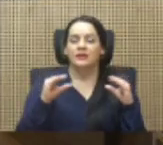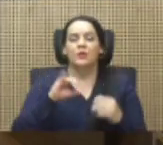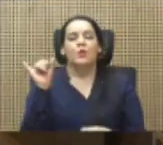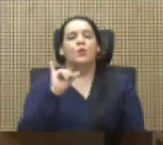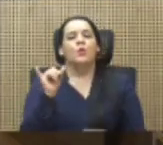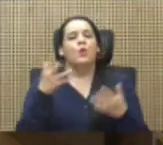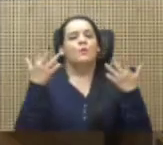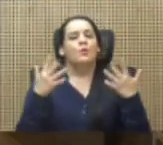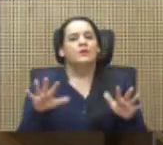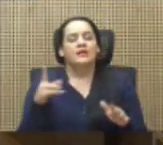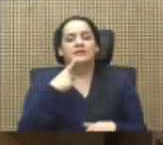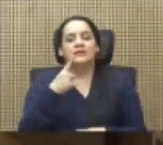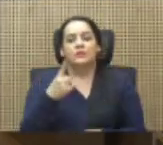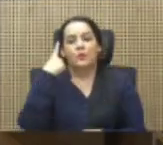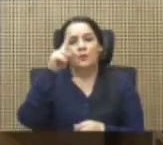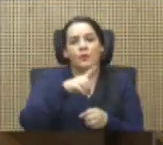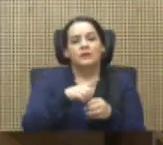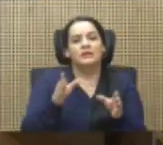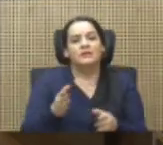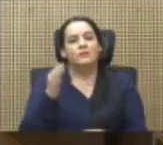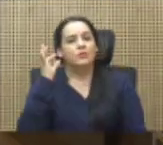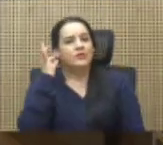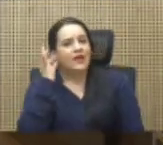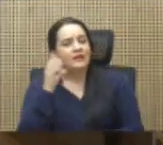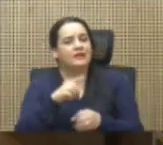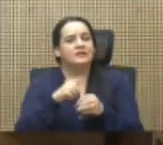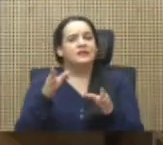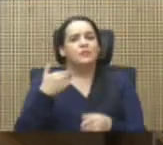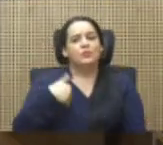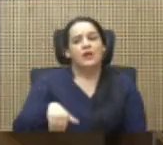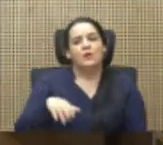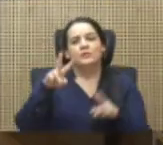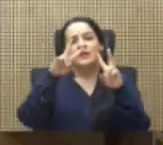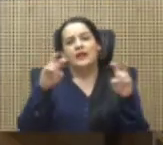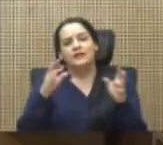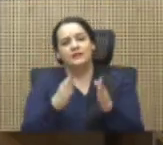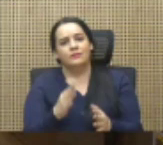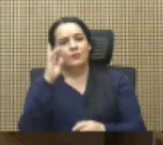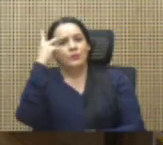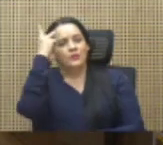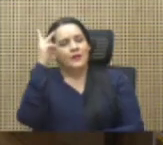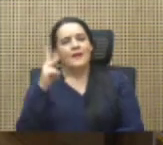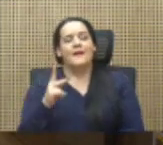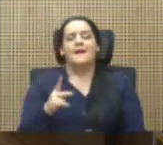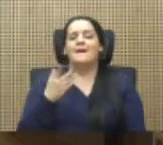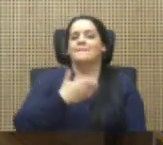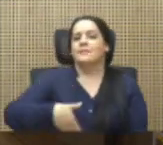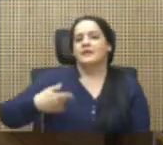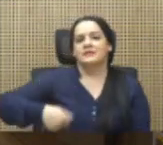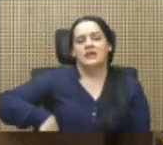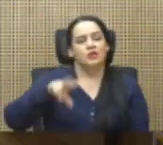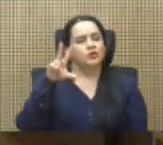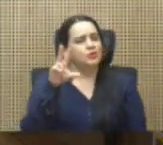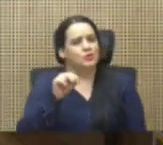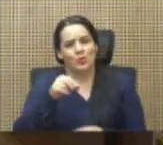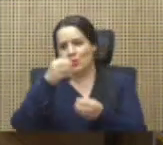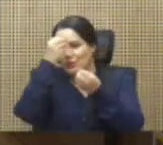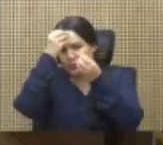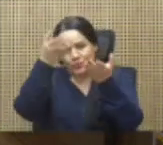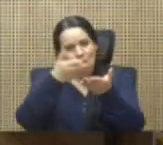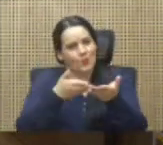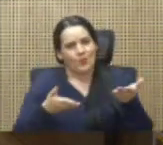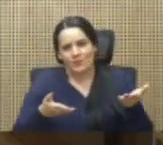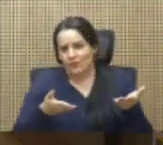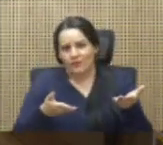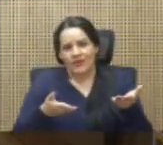Se indicó por diputadas, diputados y analistas políticos, el presidente no rindió un informe, sino un cuento. Y